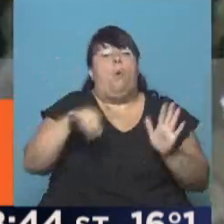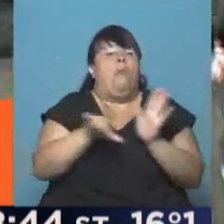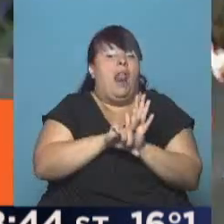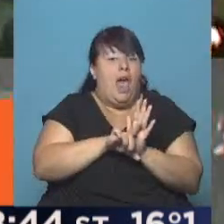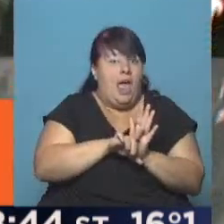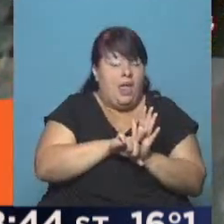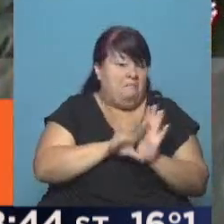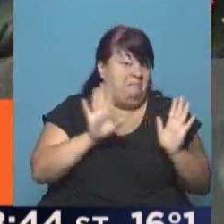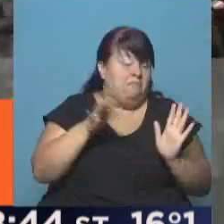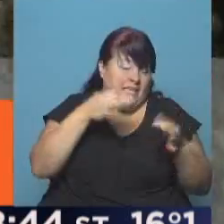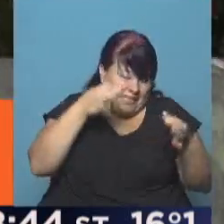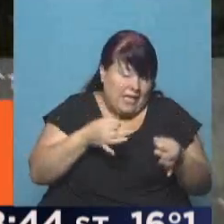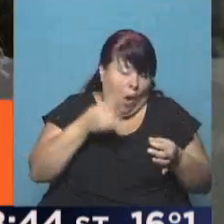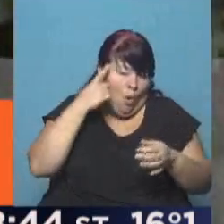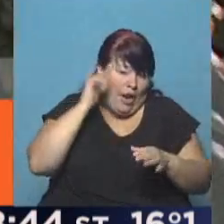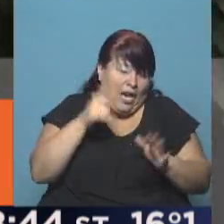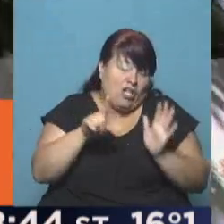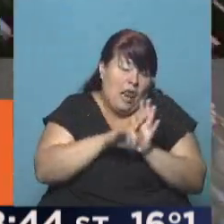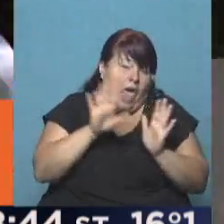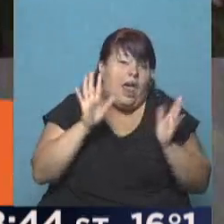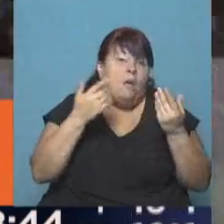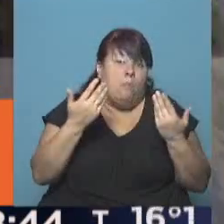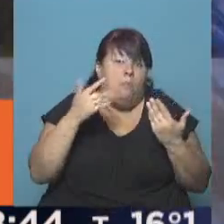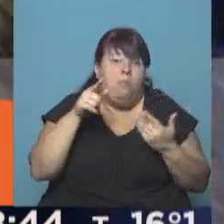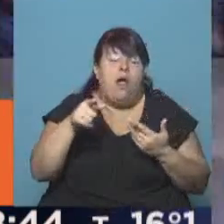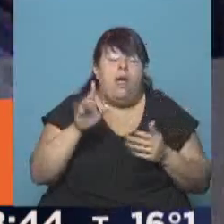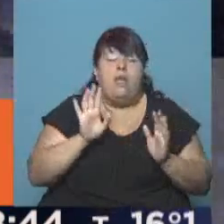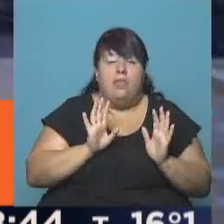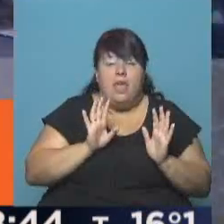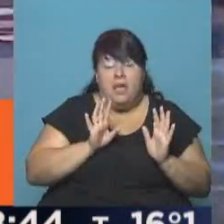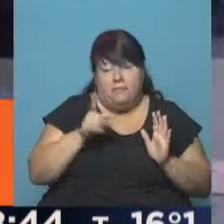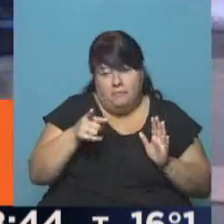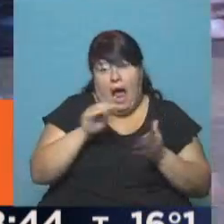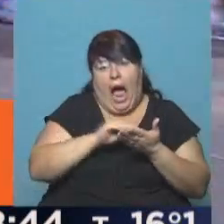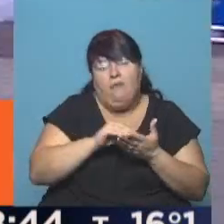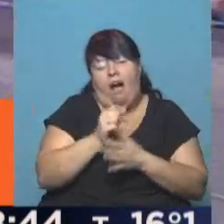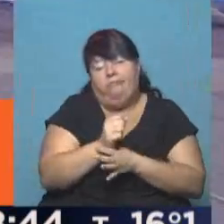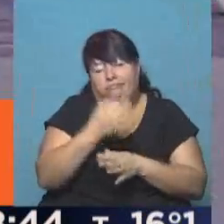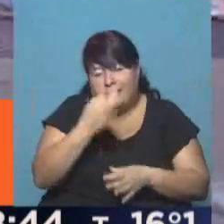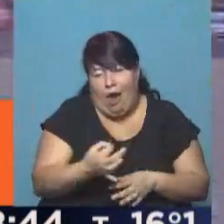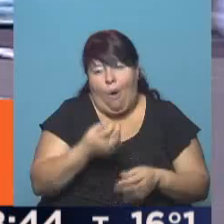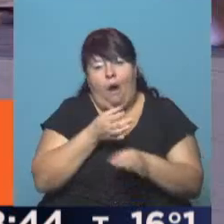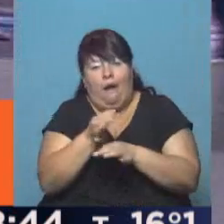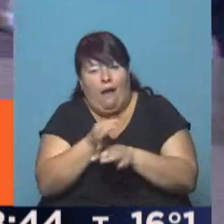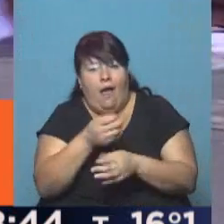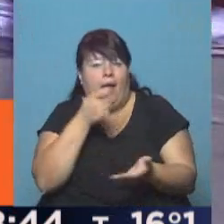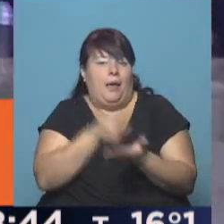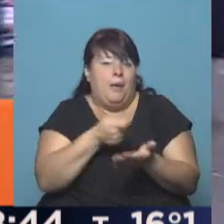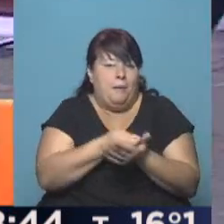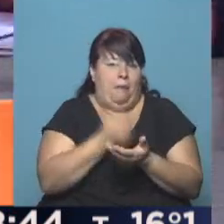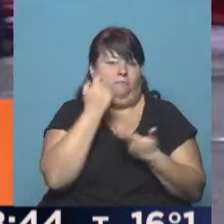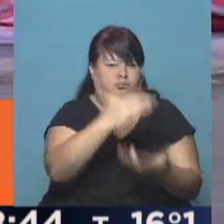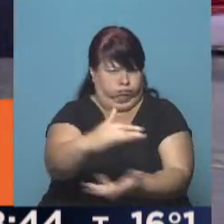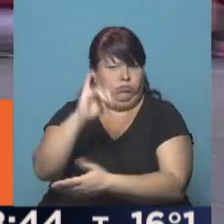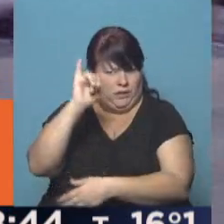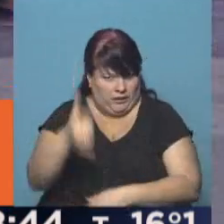ley seguramente lo debe hacer debe tener sus buenos abogados que le asesoran que paga la